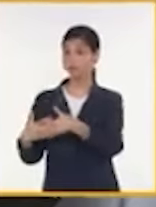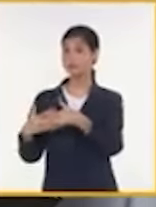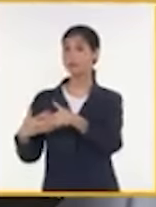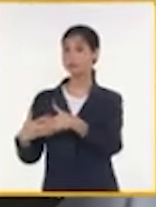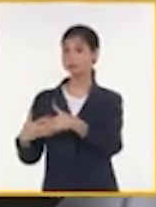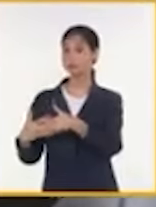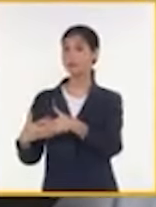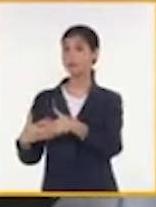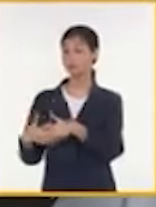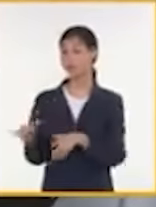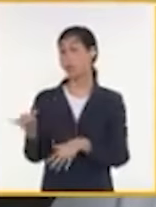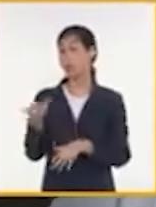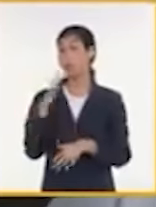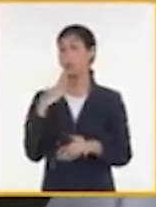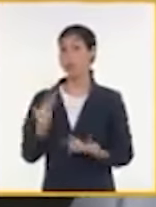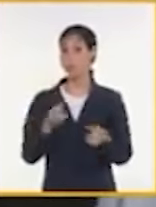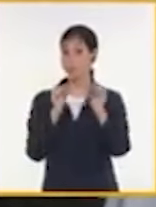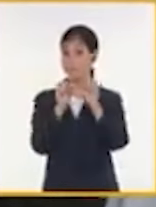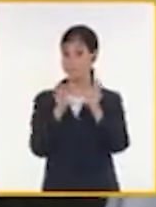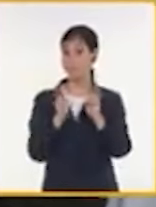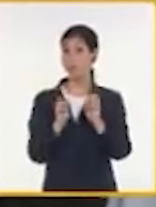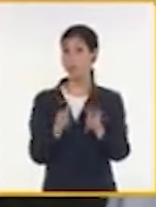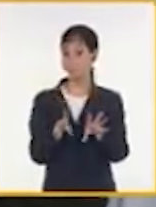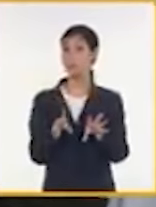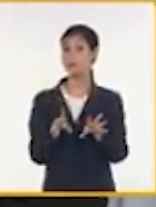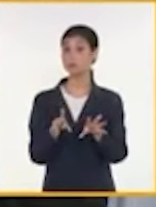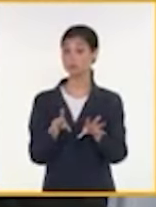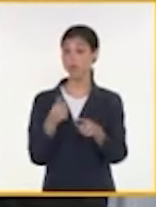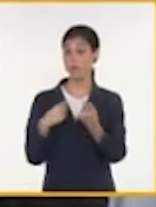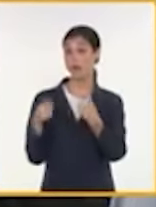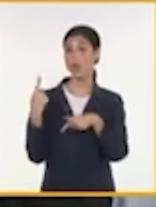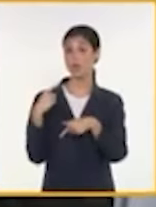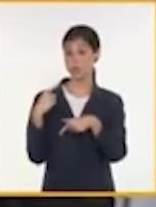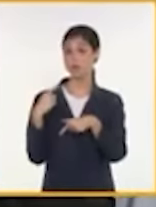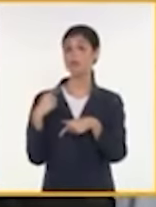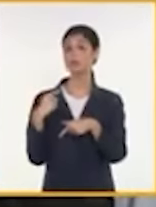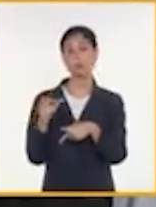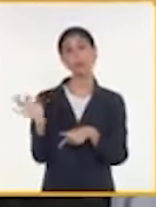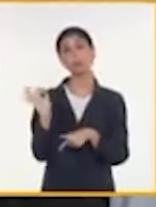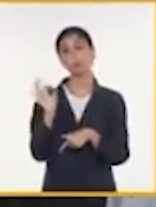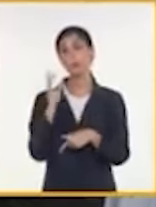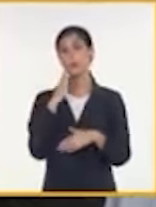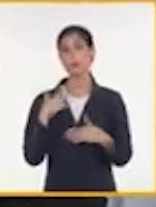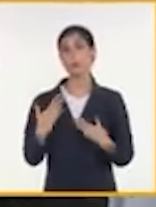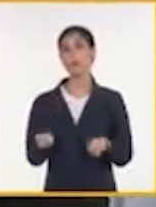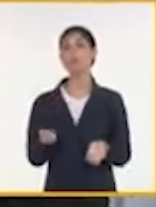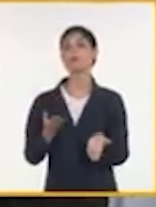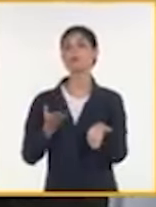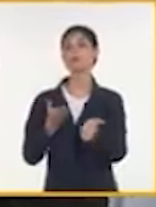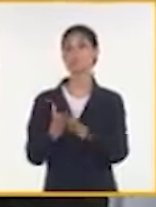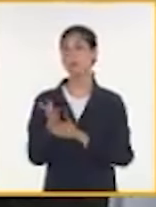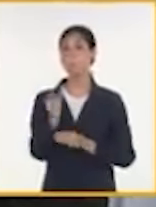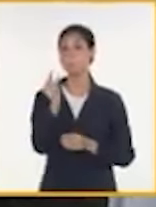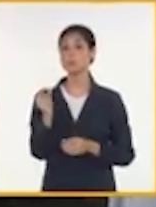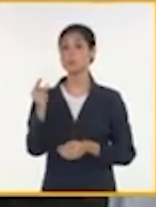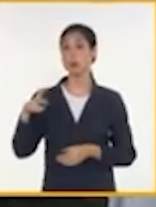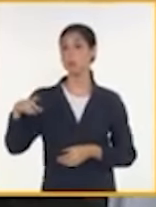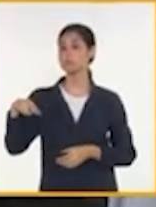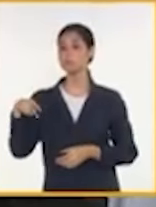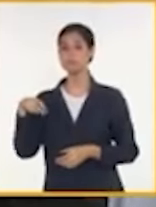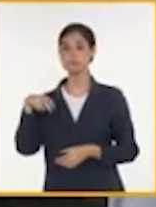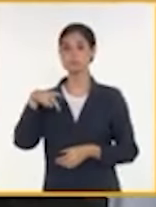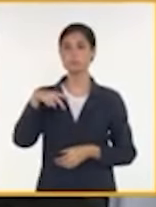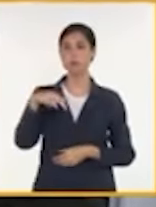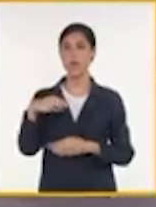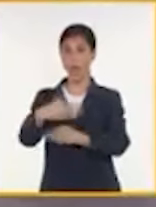supuesto como vimos en el programa Todavía siguen impunemente caminando por las calles de los estados